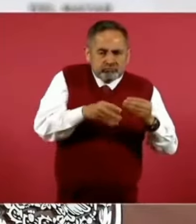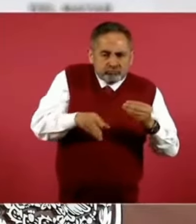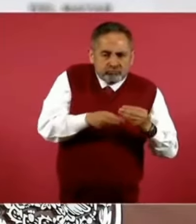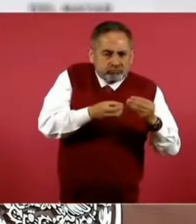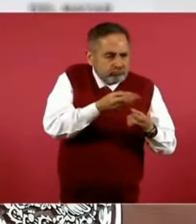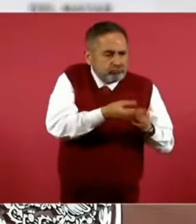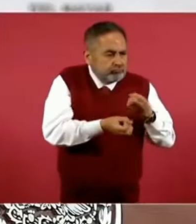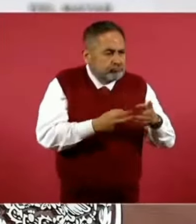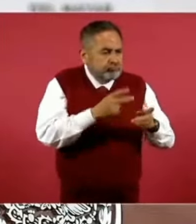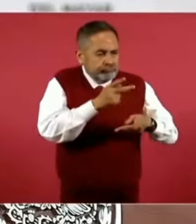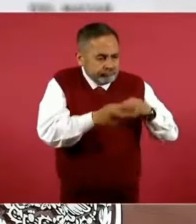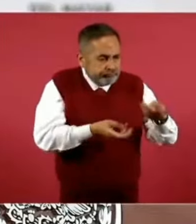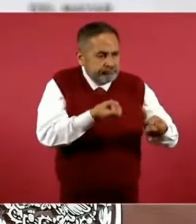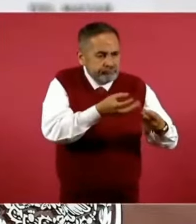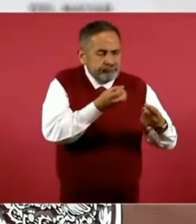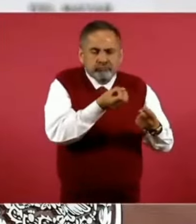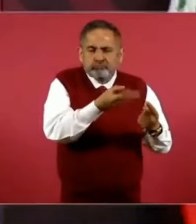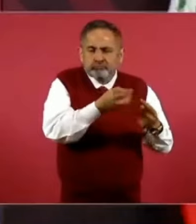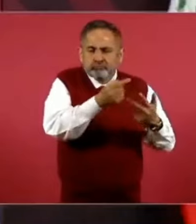prestaciones,